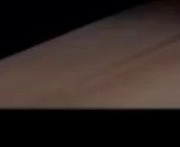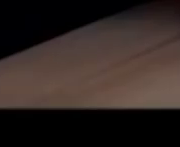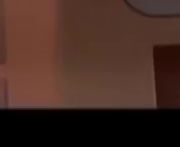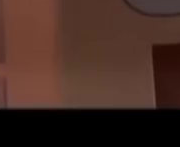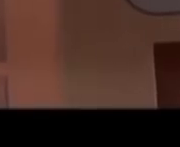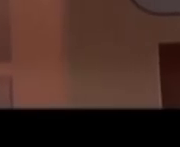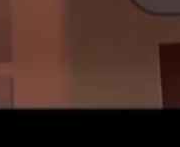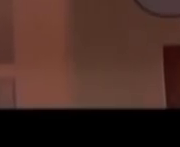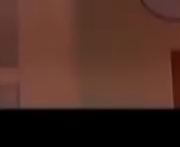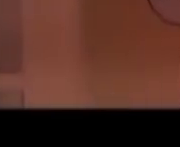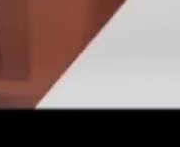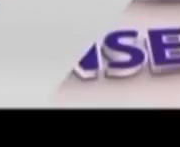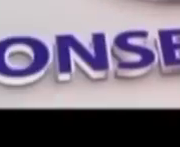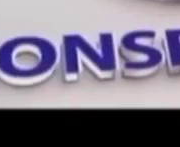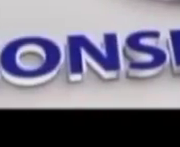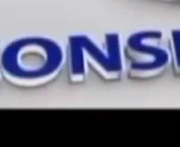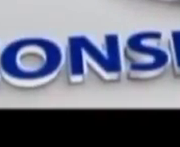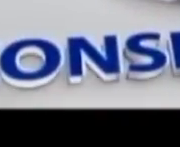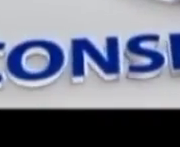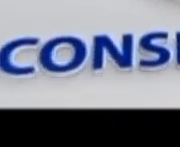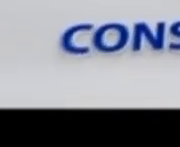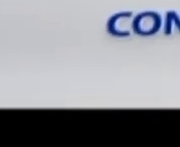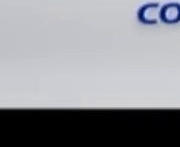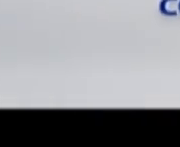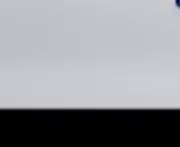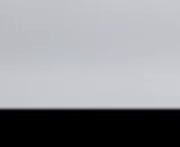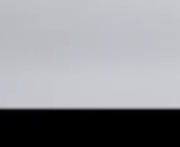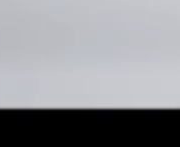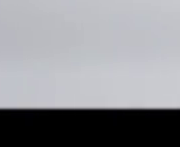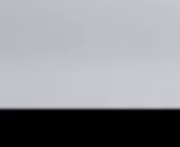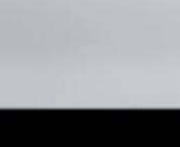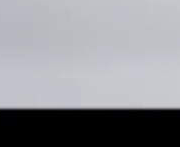una fiesta democrática este 4 de febrero.